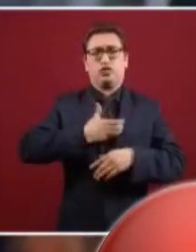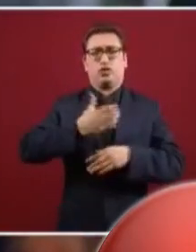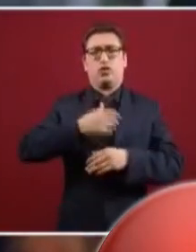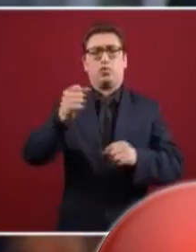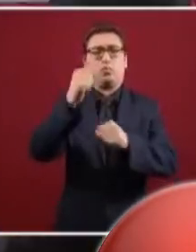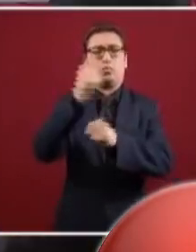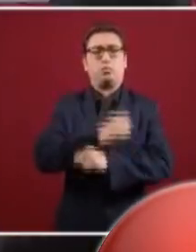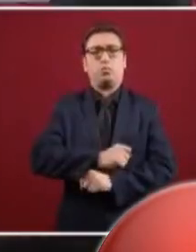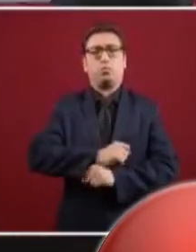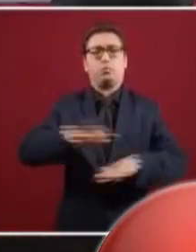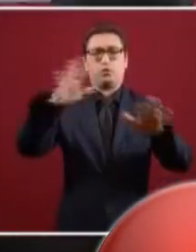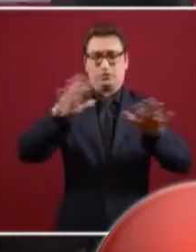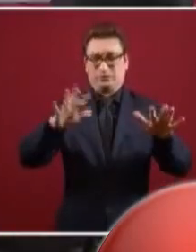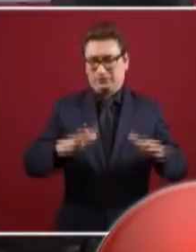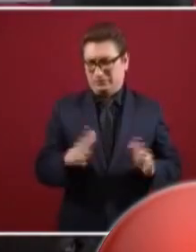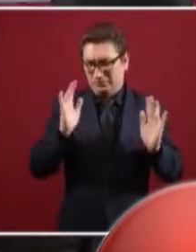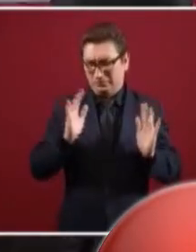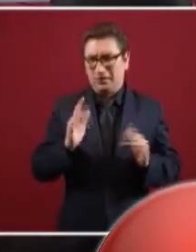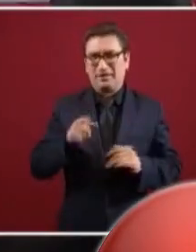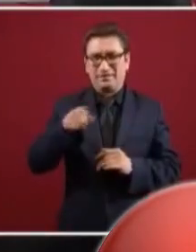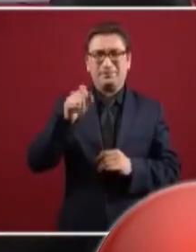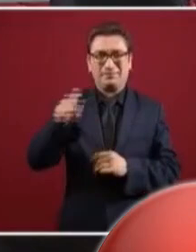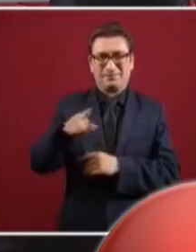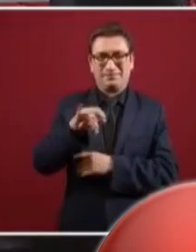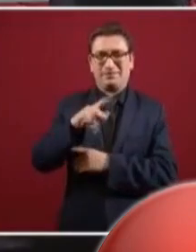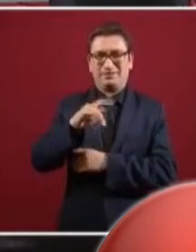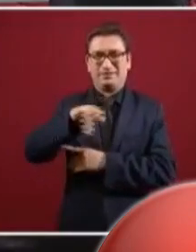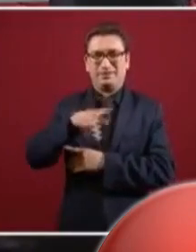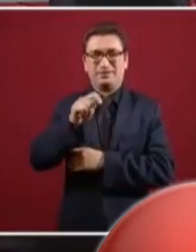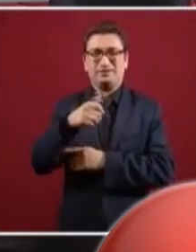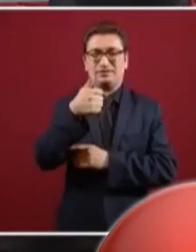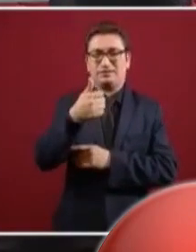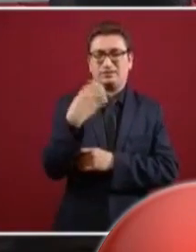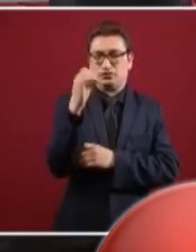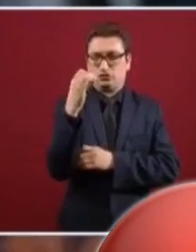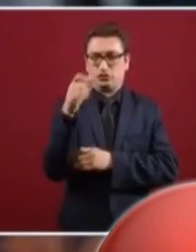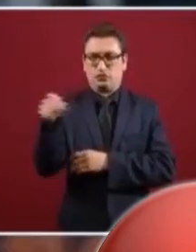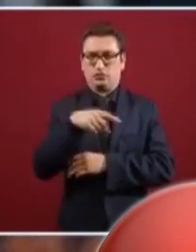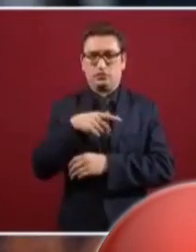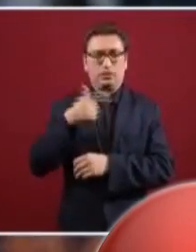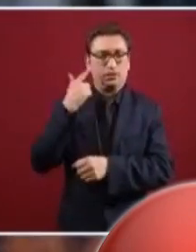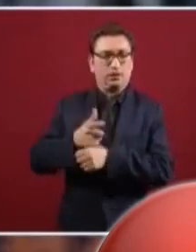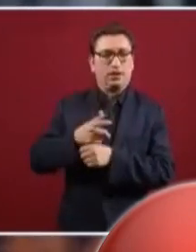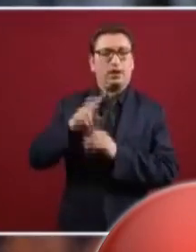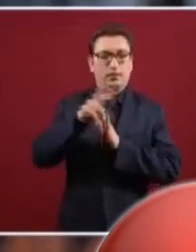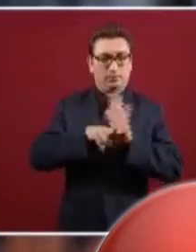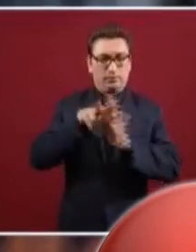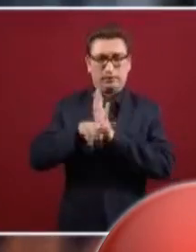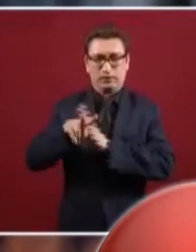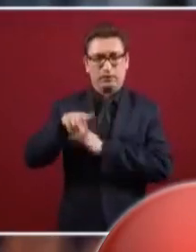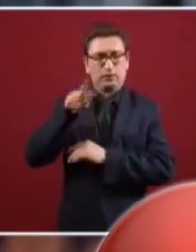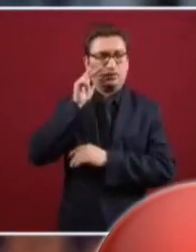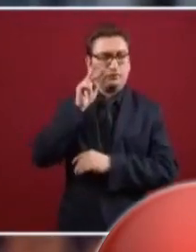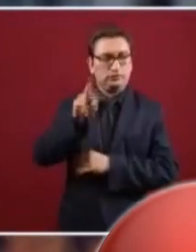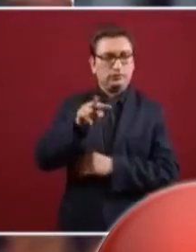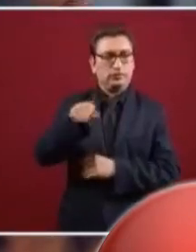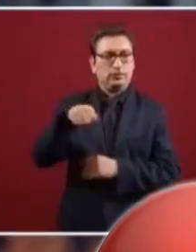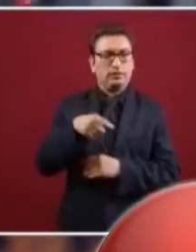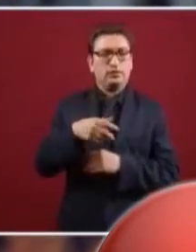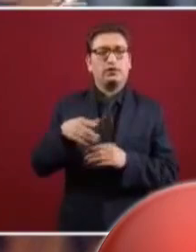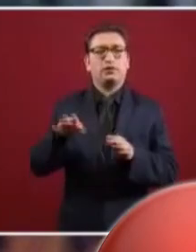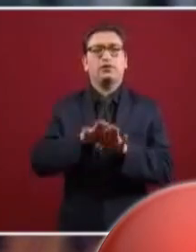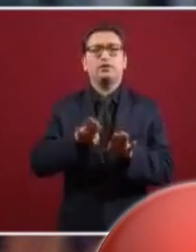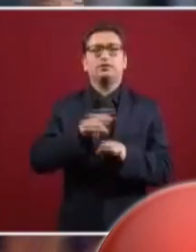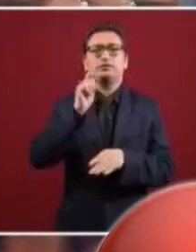esa misma compañía, el día 6 de octubre, se filtró un video, que es un video muy dramático, de un